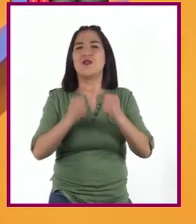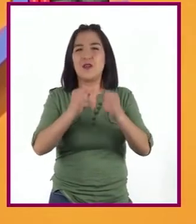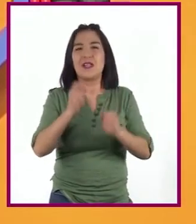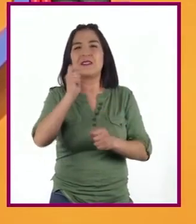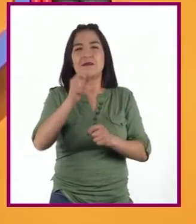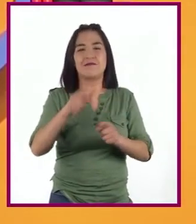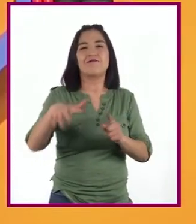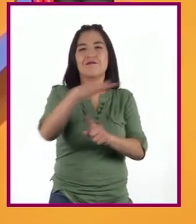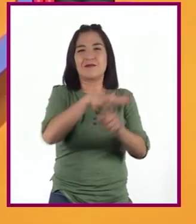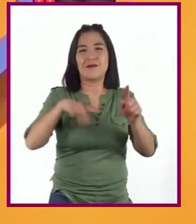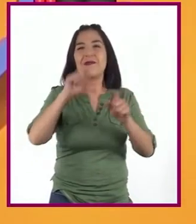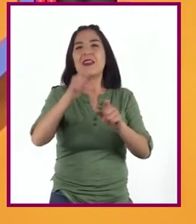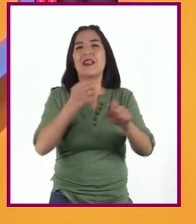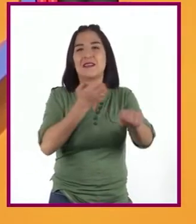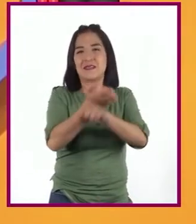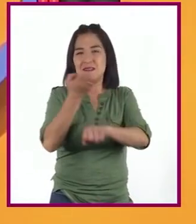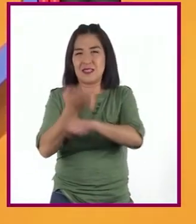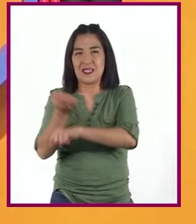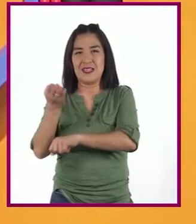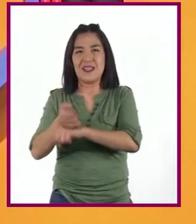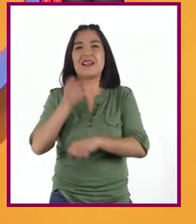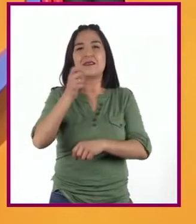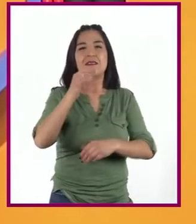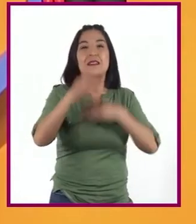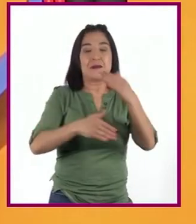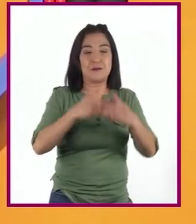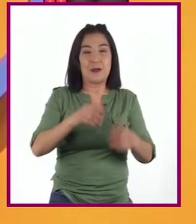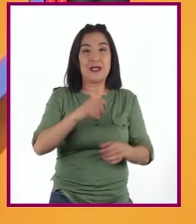de los estados nacionales en el paso del